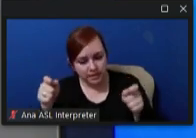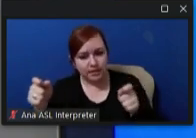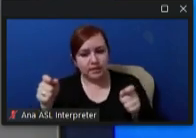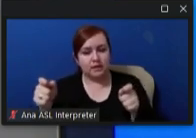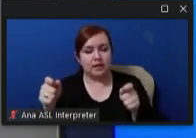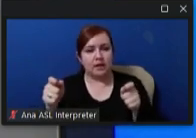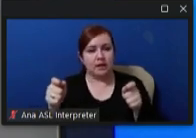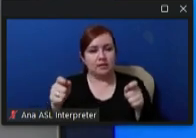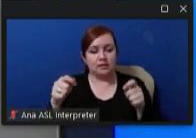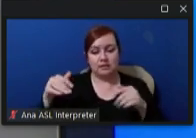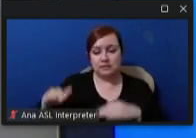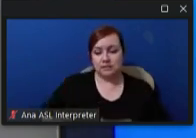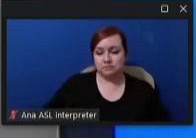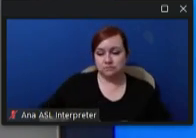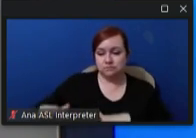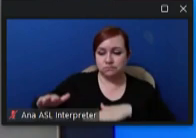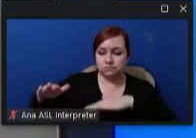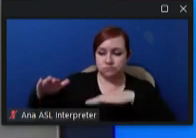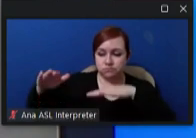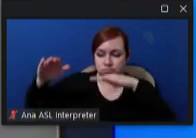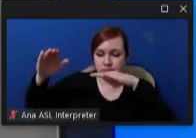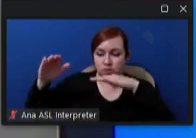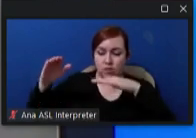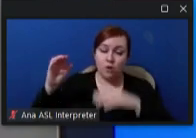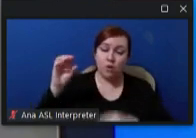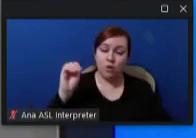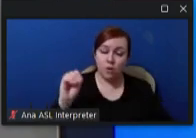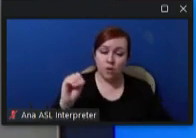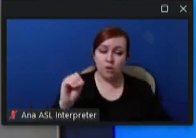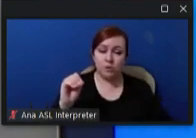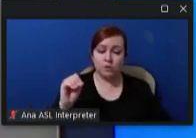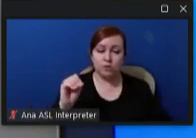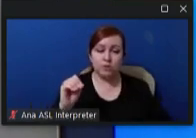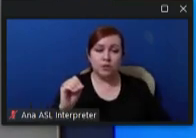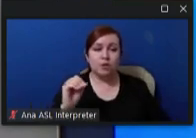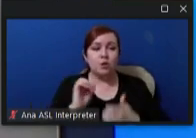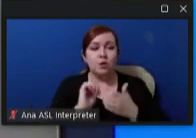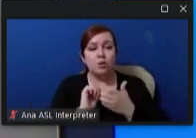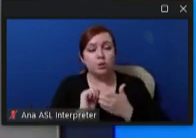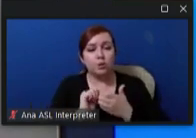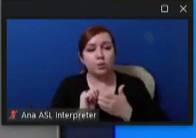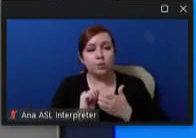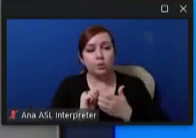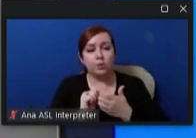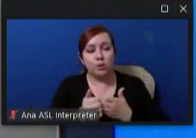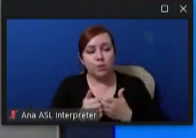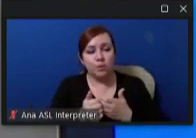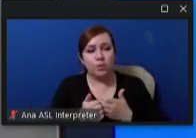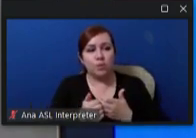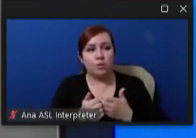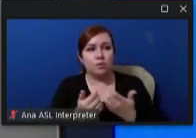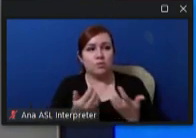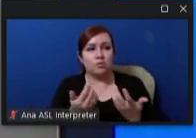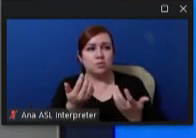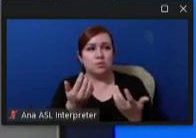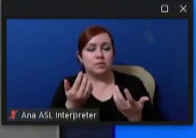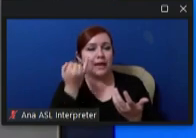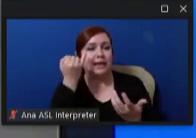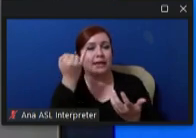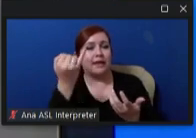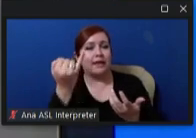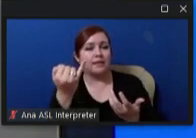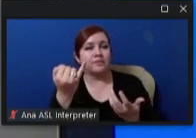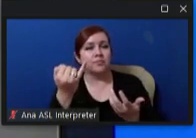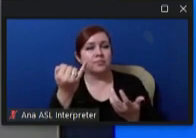y adolescencia, o como resultado de la idea de diligencia